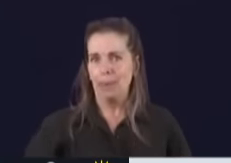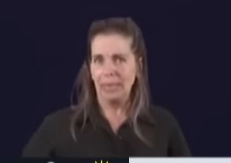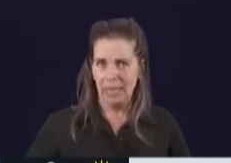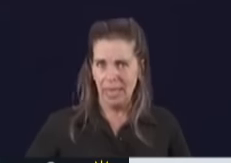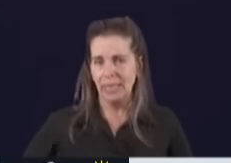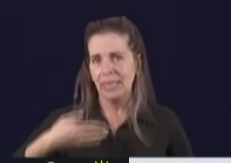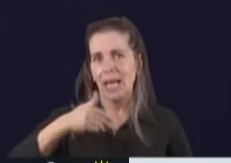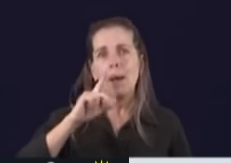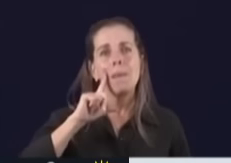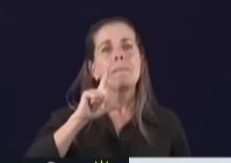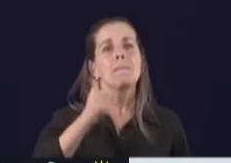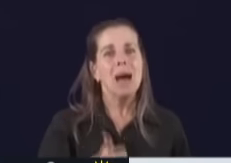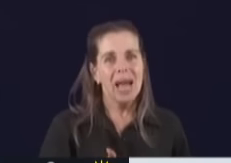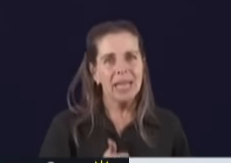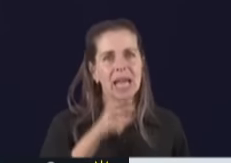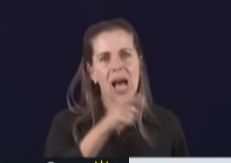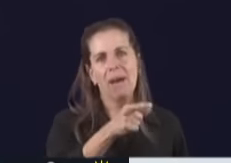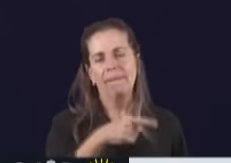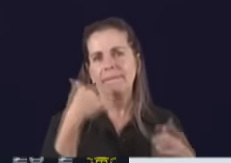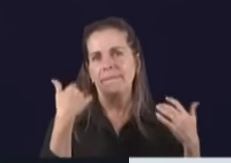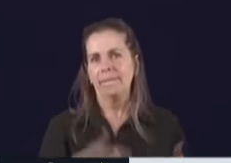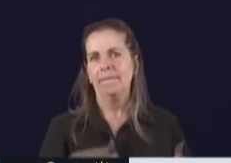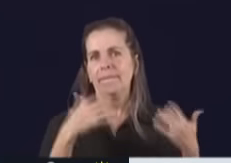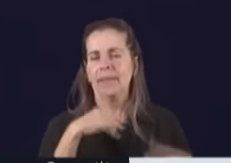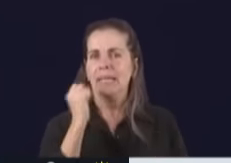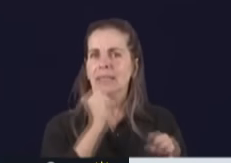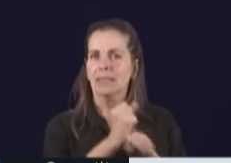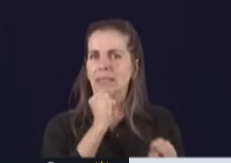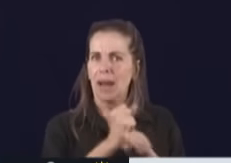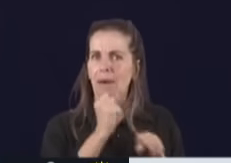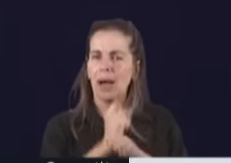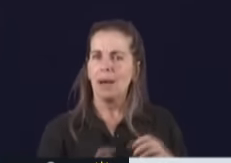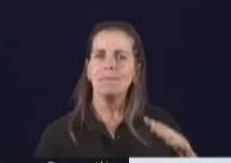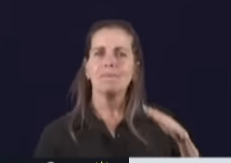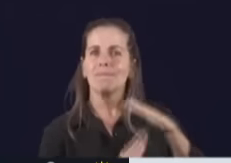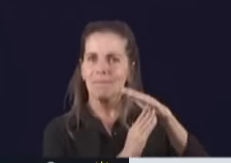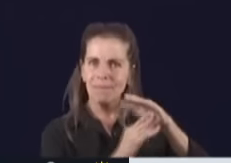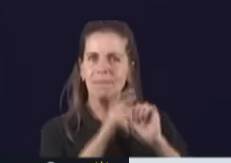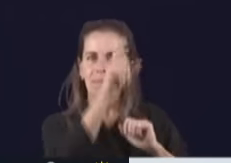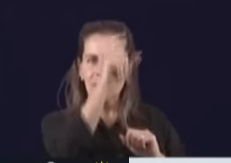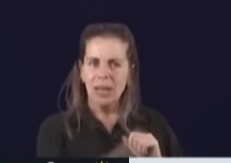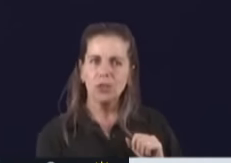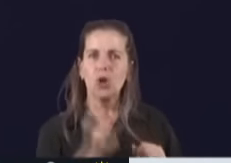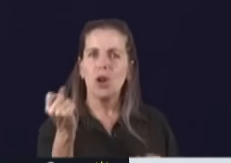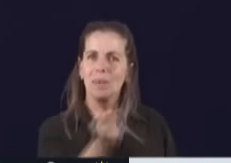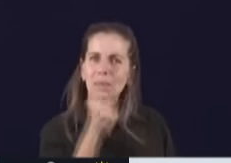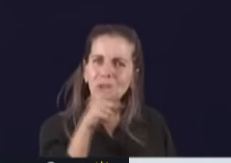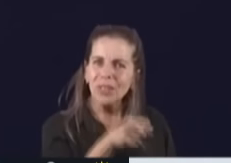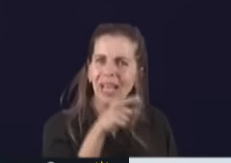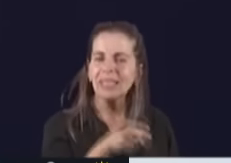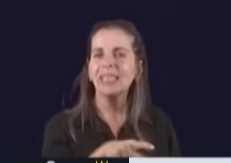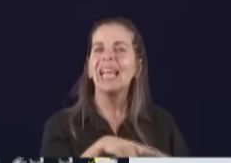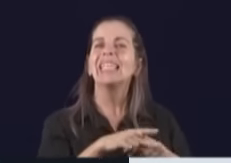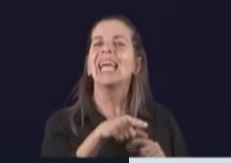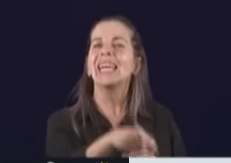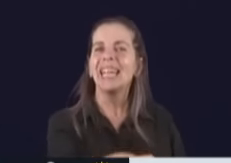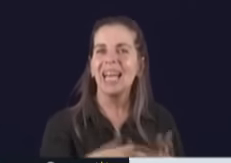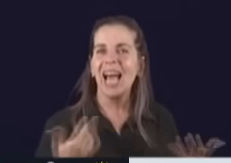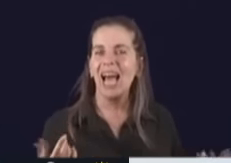por ser el cerebro, por ser la parte técnica y tan necesaria detrás de